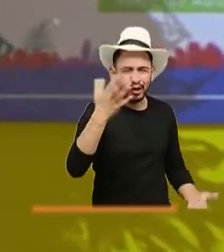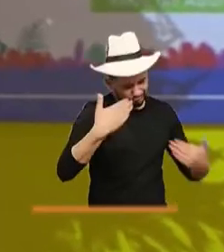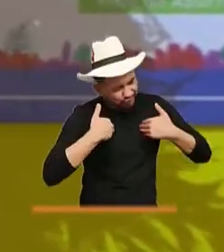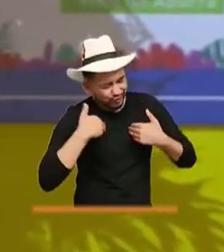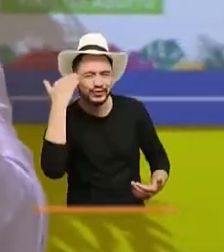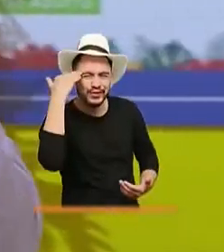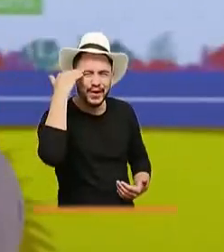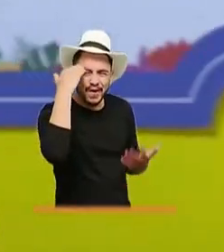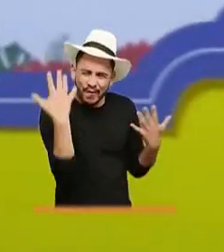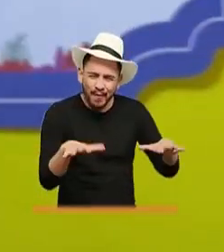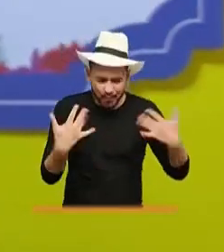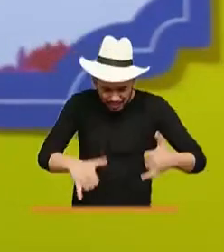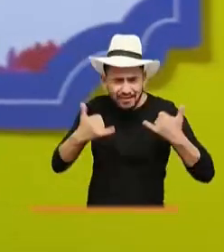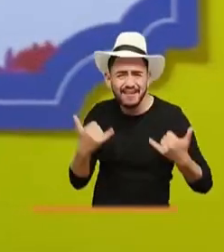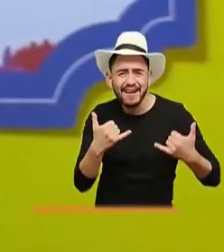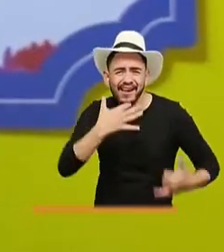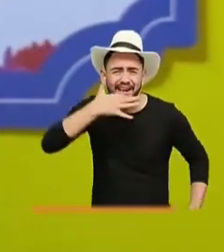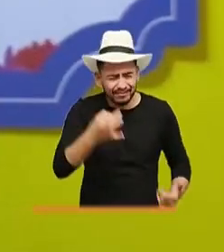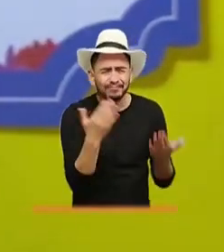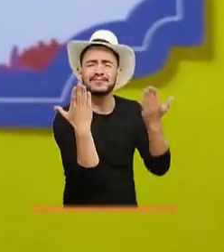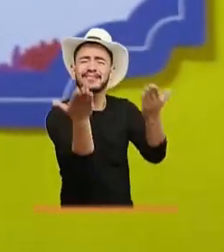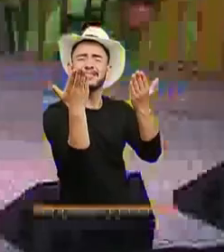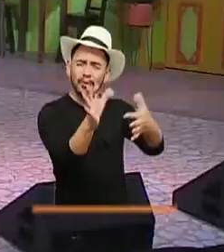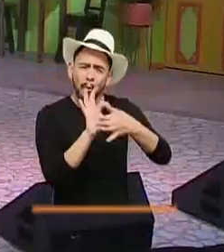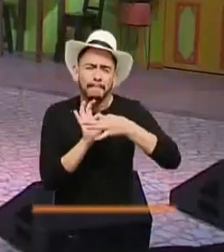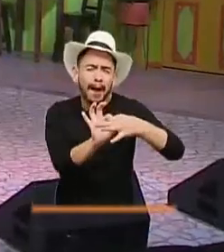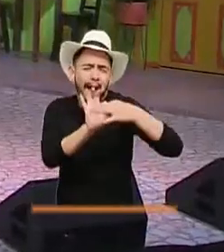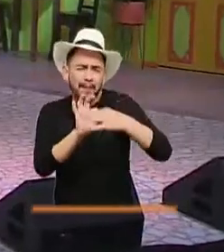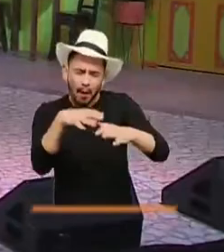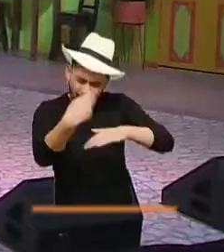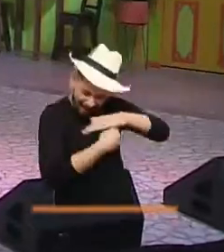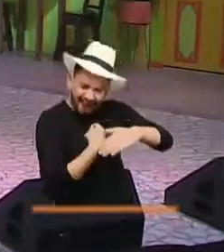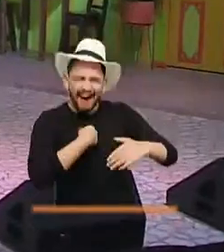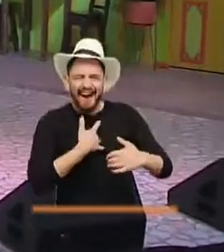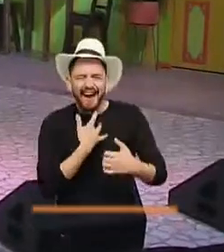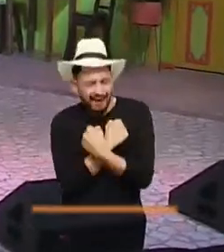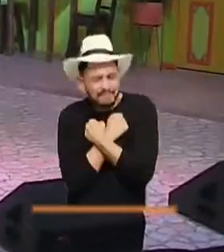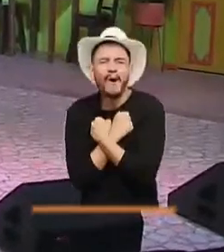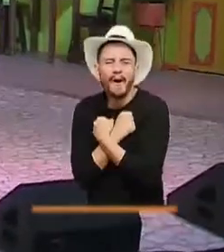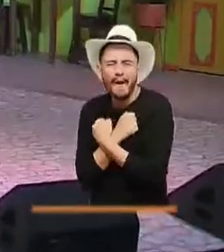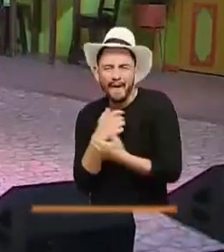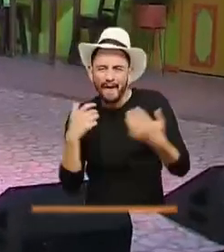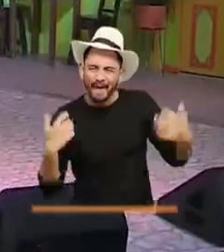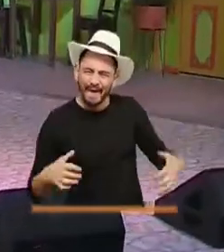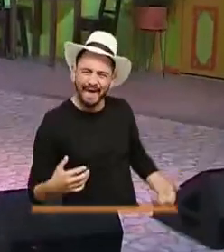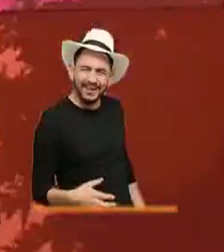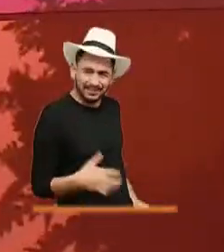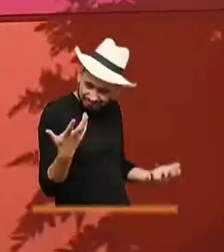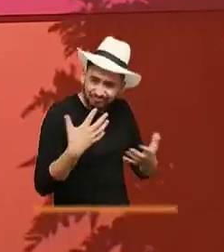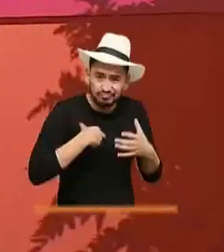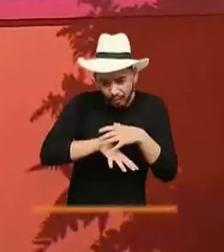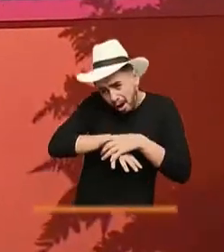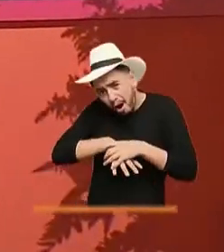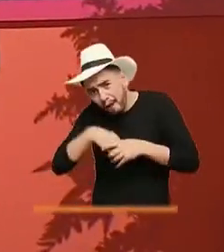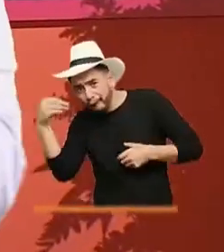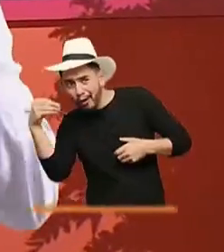desde hoy que entro entre mis afectos. Pero hablando de salir, yo